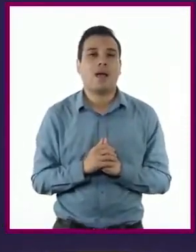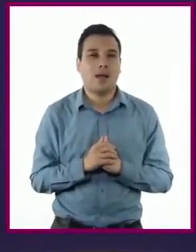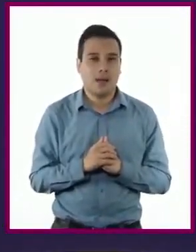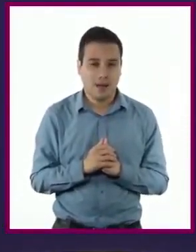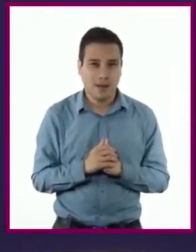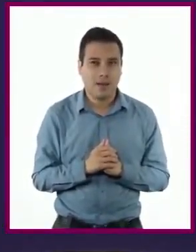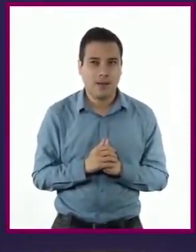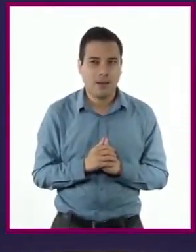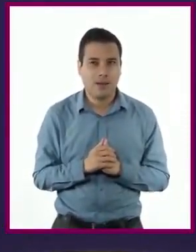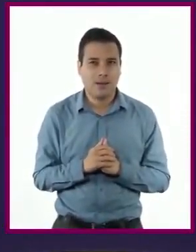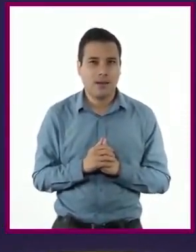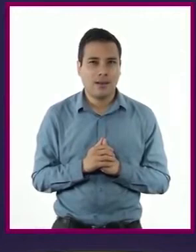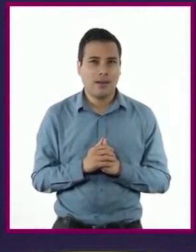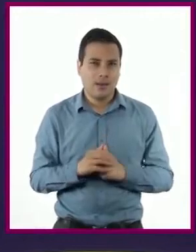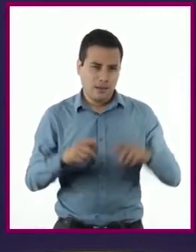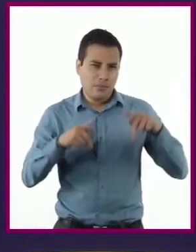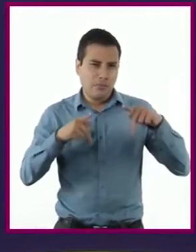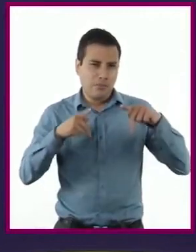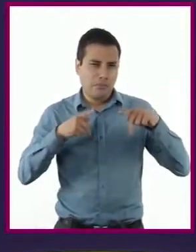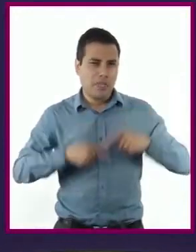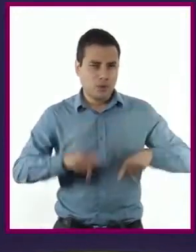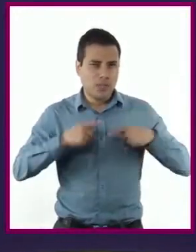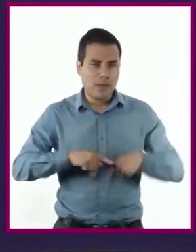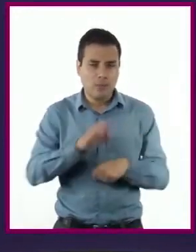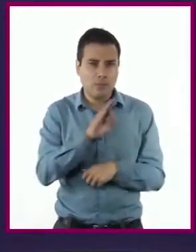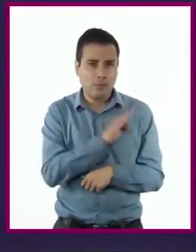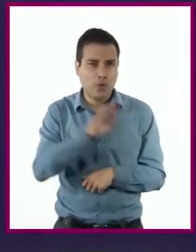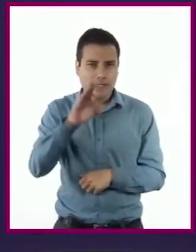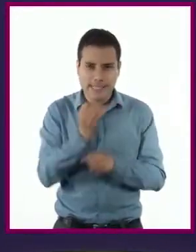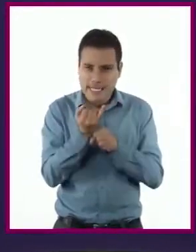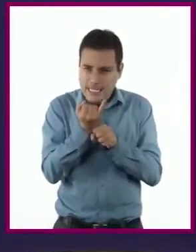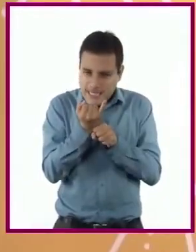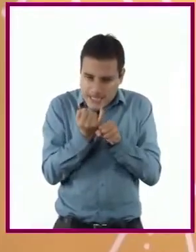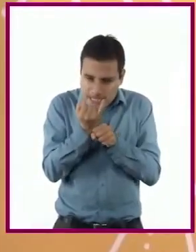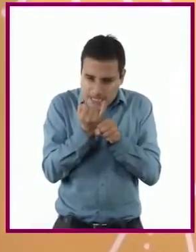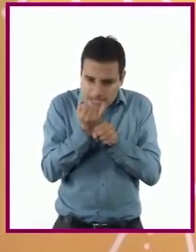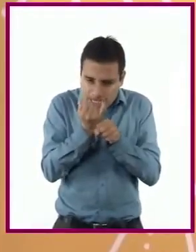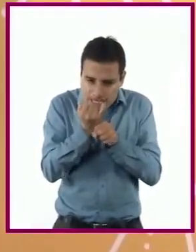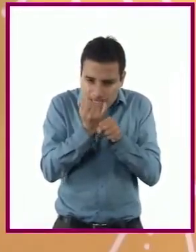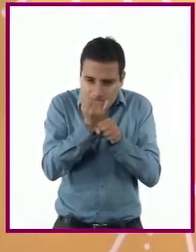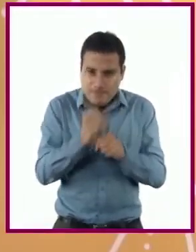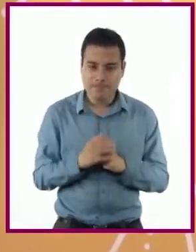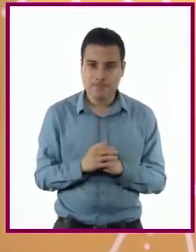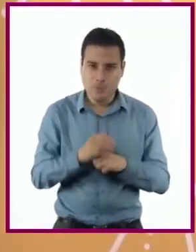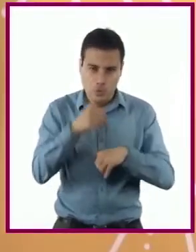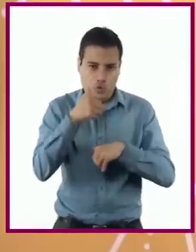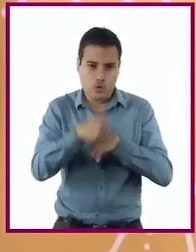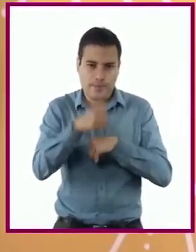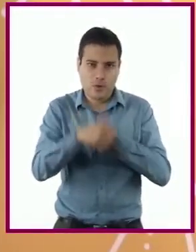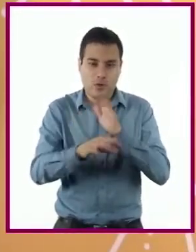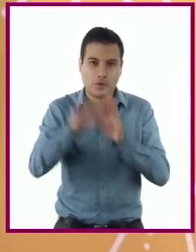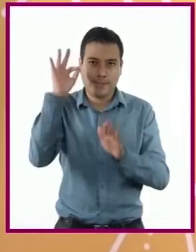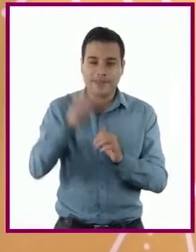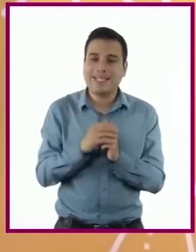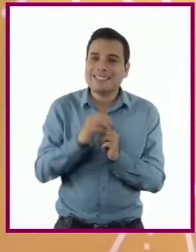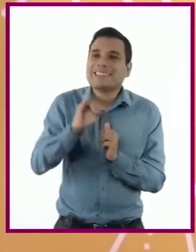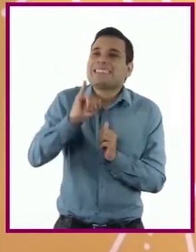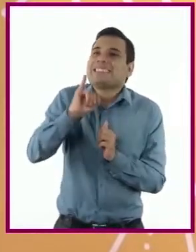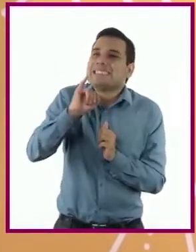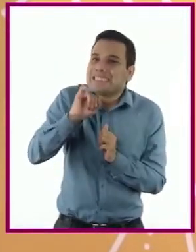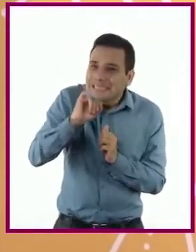horas, cualquiera podría saber de qué números primos se trata, ¿cierto? Correcto, pero